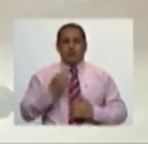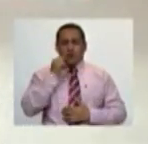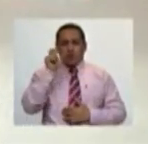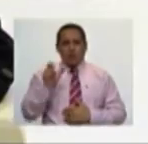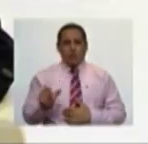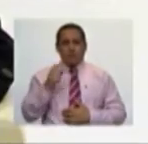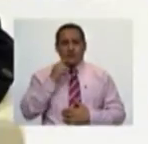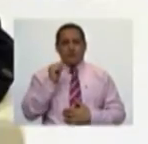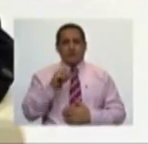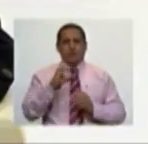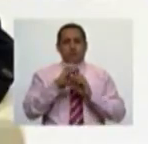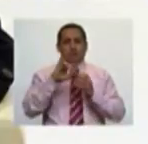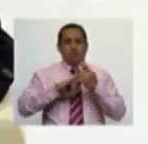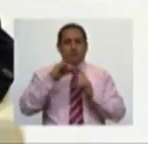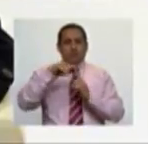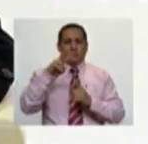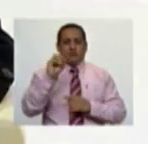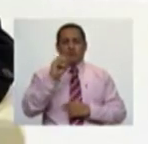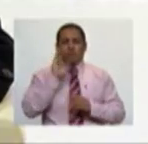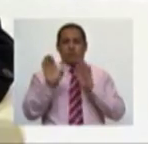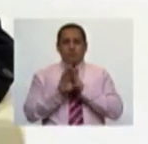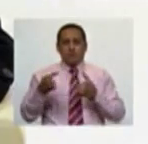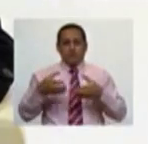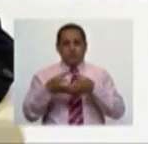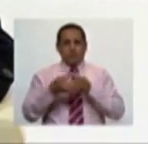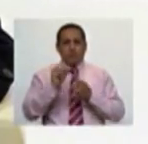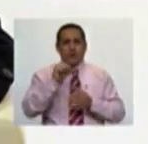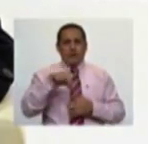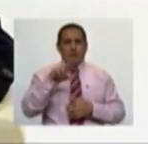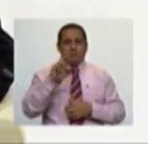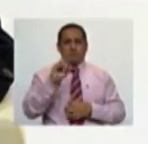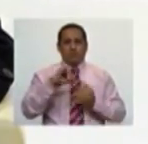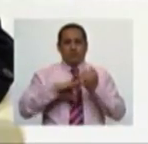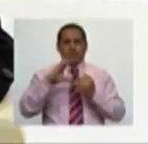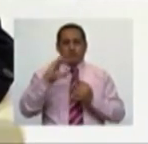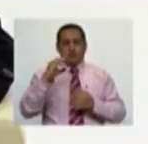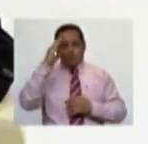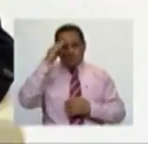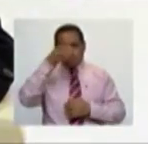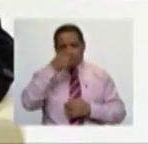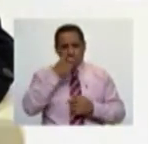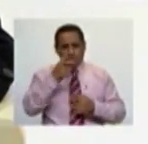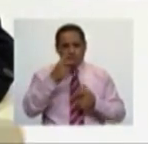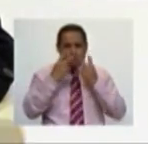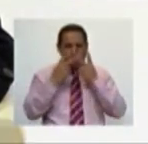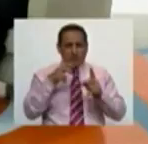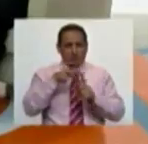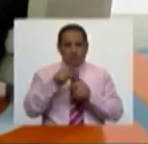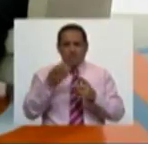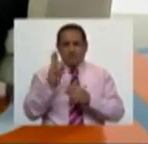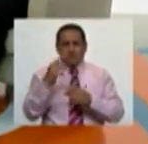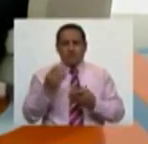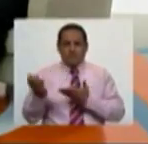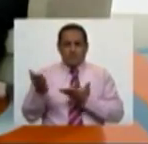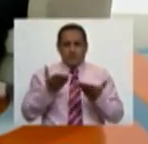doctor Gustavo Dávila Angulo. Él es criminólogo de la asociación APROSEC, que ha tenido la amabilidad de aceptar nuestra